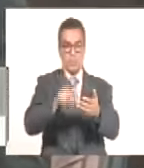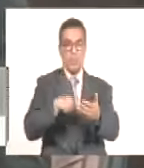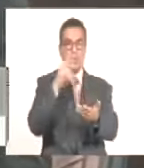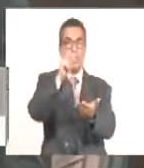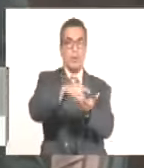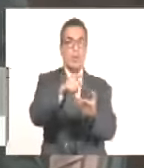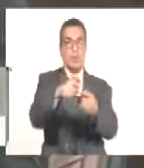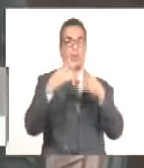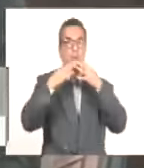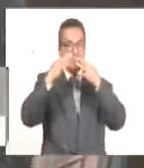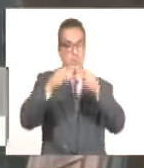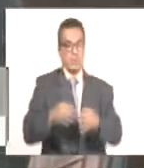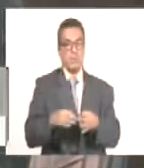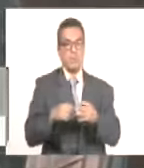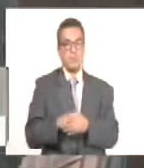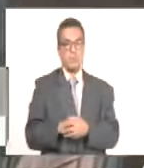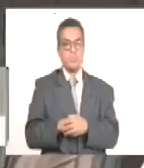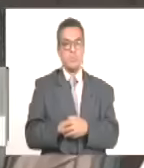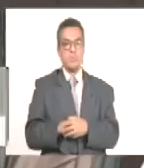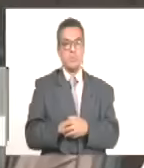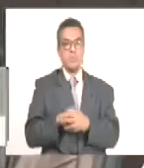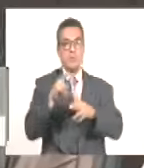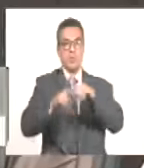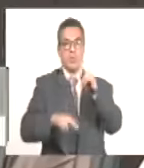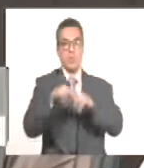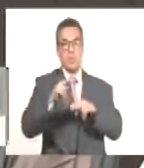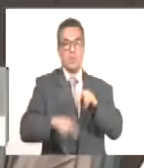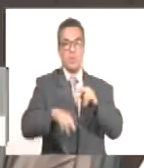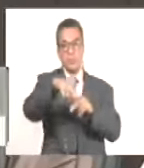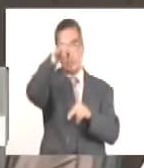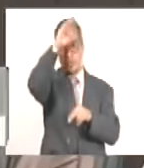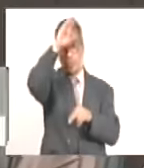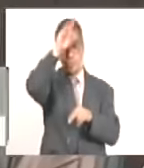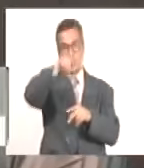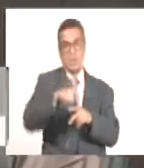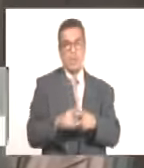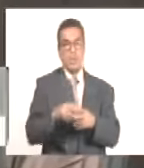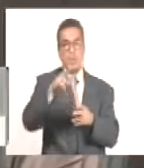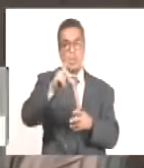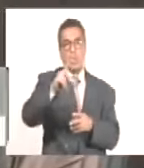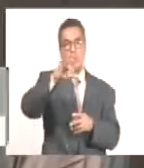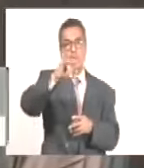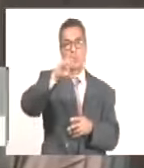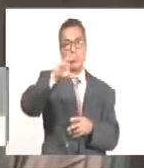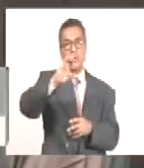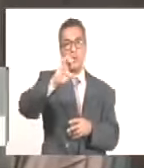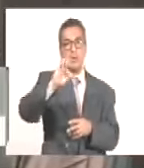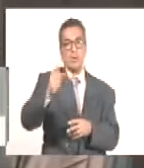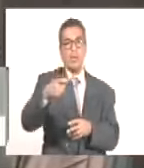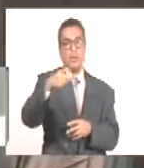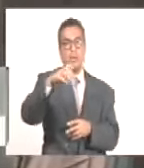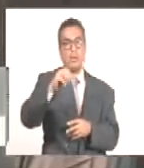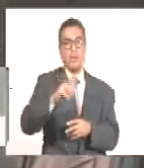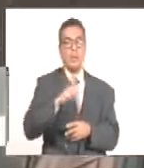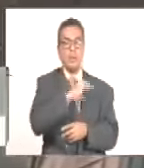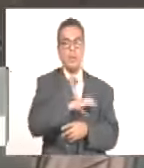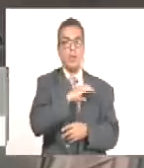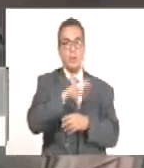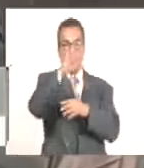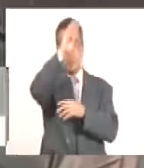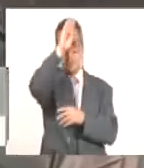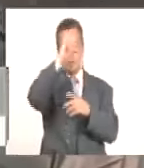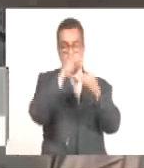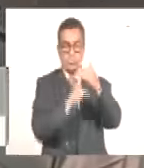como delegación oficial a la creación del cardenal Diego Padrón. La comisión